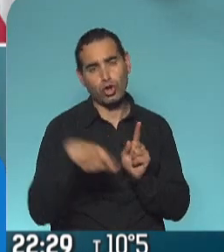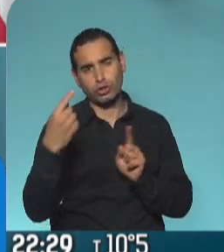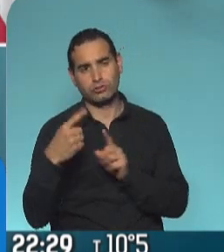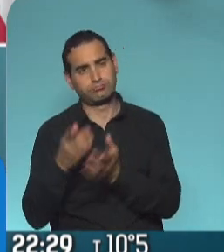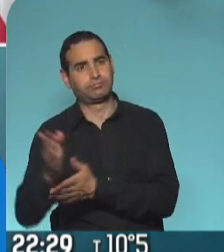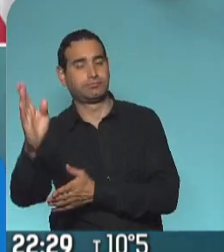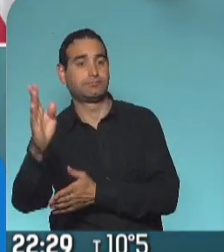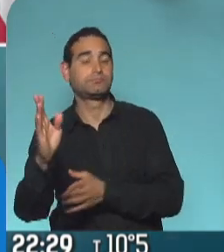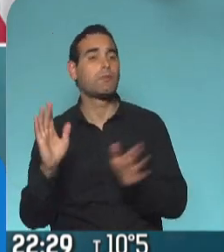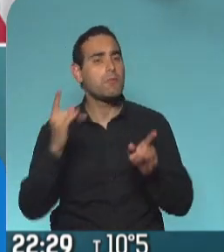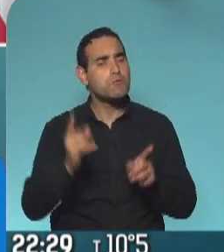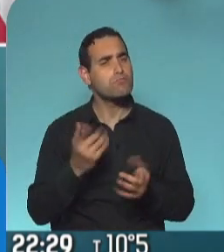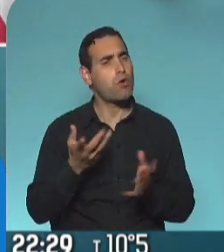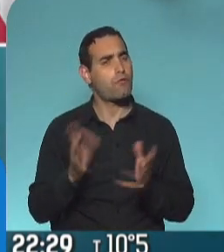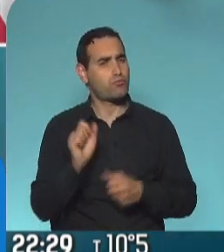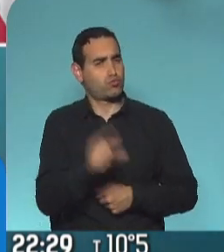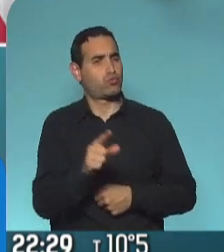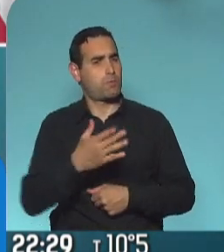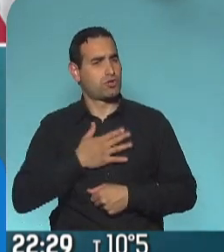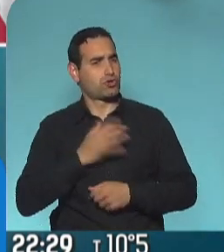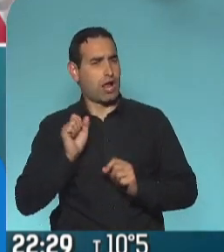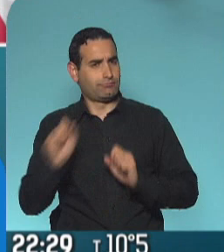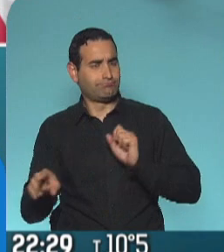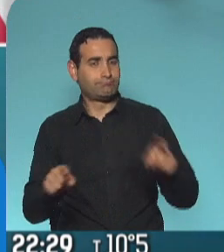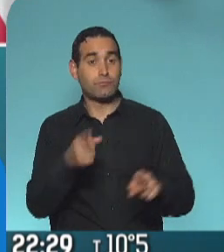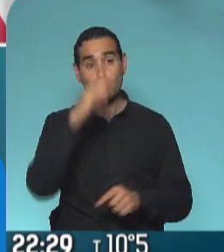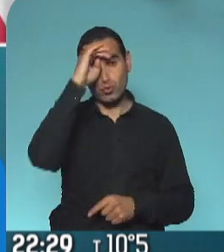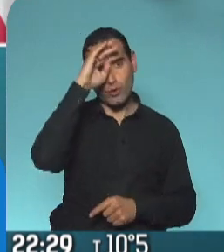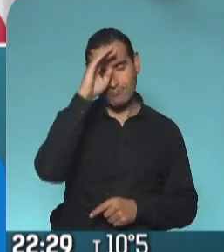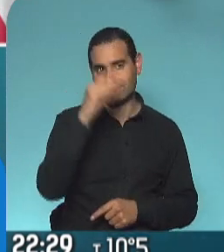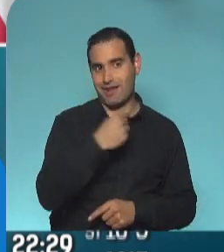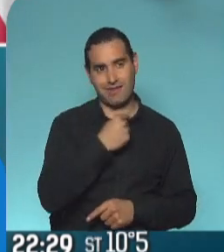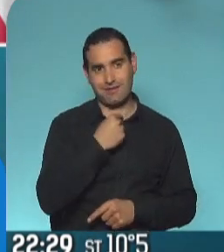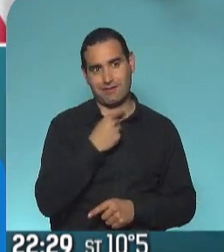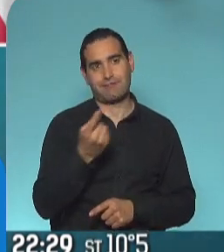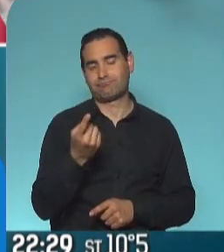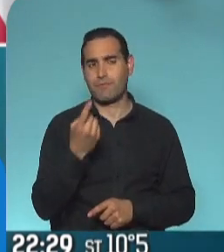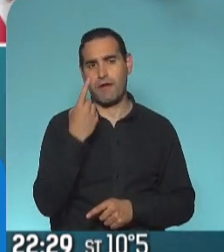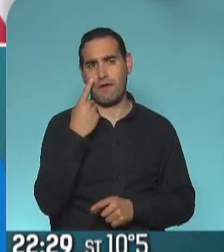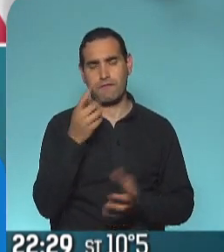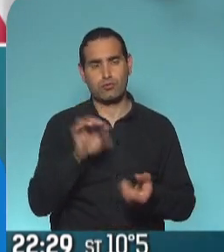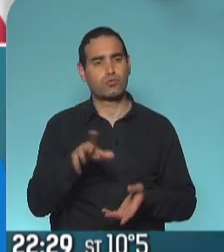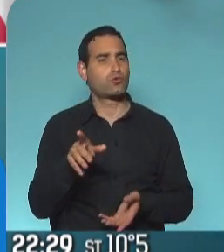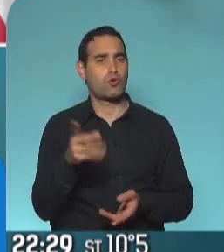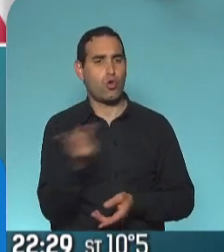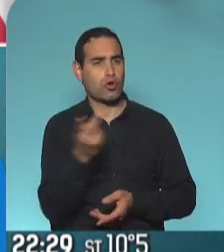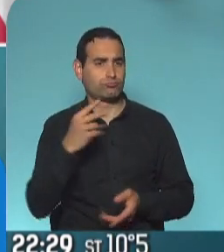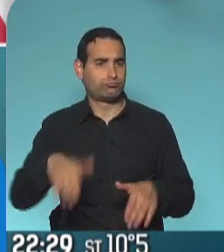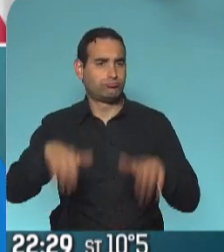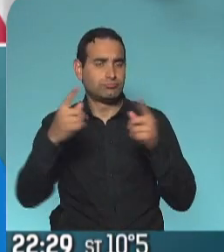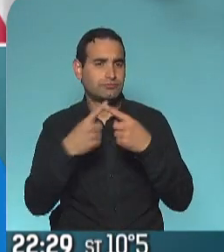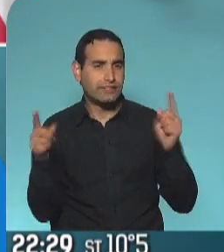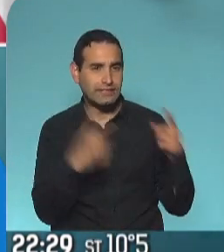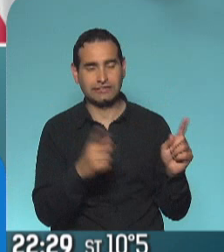Y también hay elementos personales que hay que tener en cuenta, ¿no? Trump tiene, bueno, una trayectoria de vida particular, Xi Jinping otra, es un cuadro